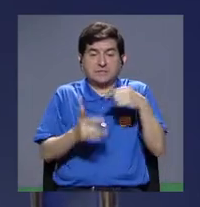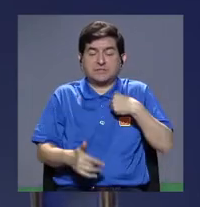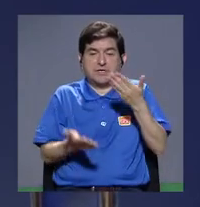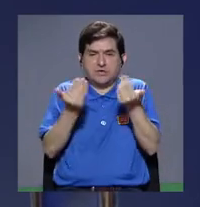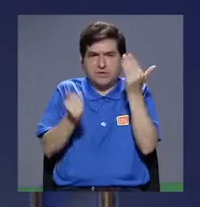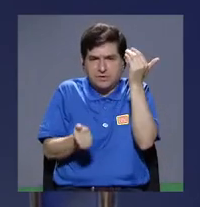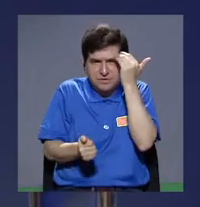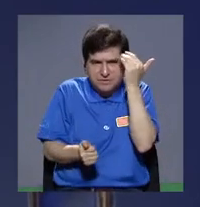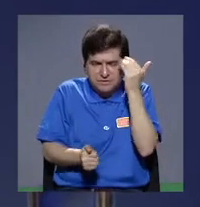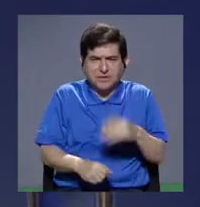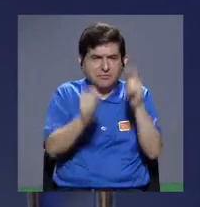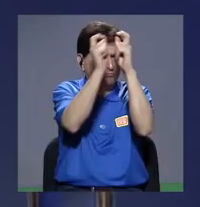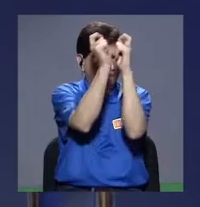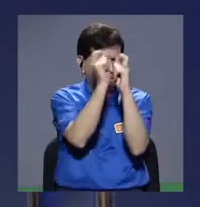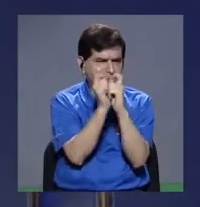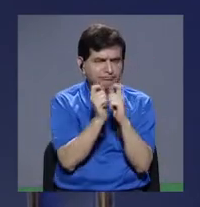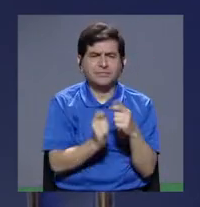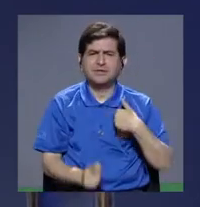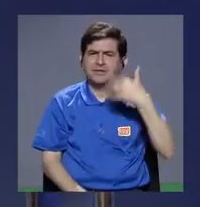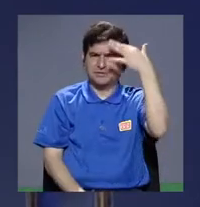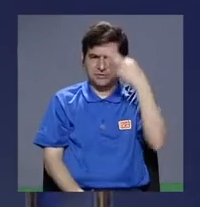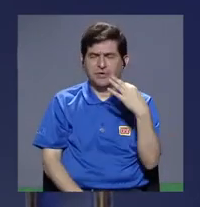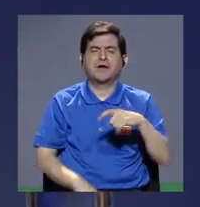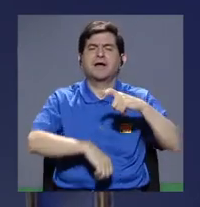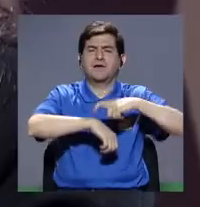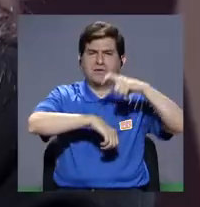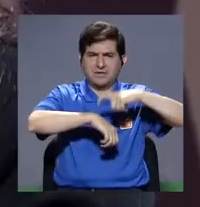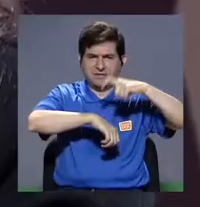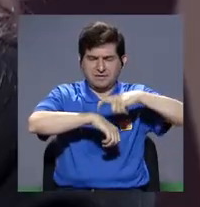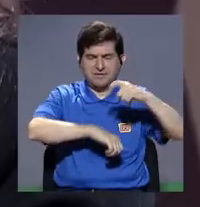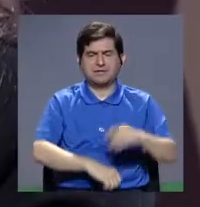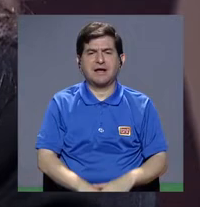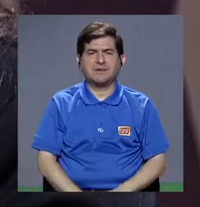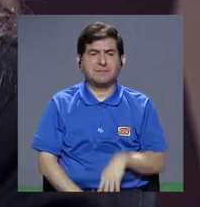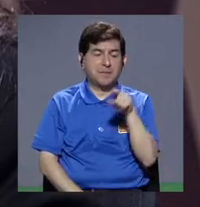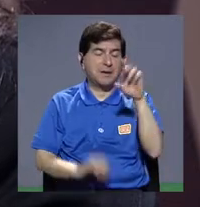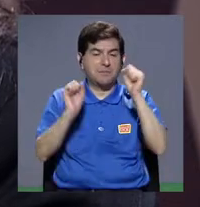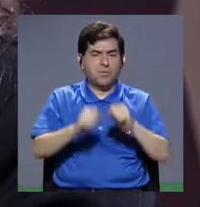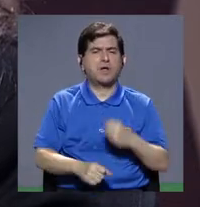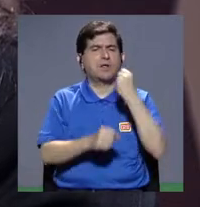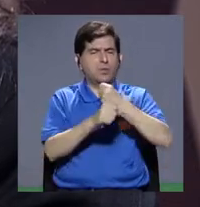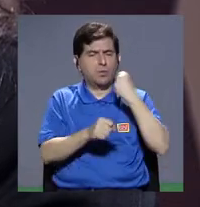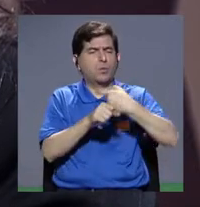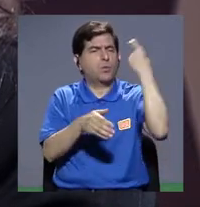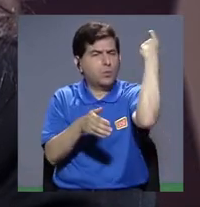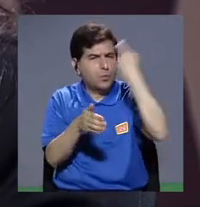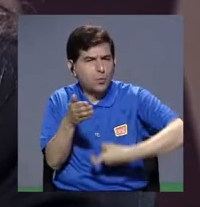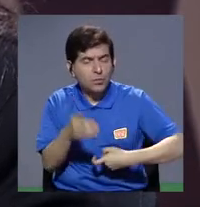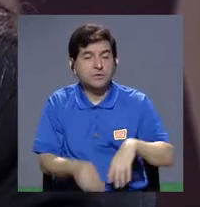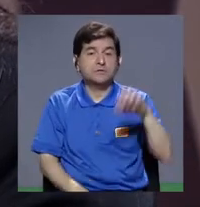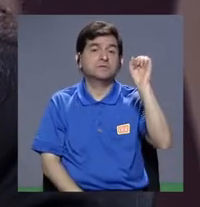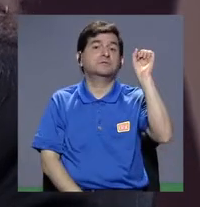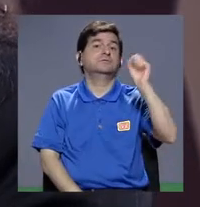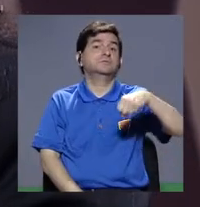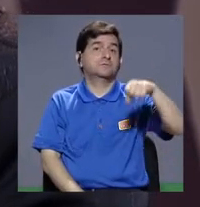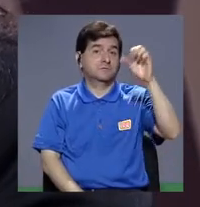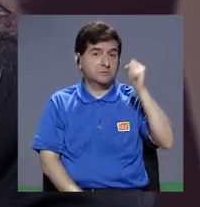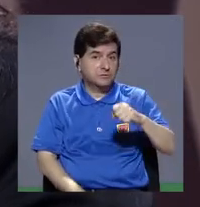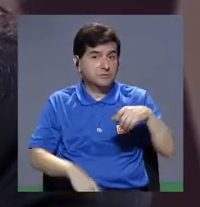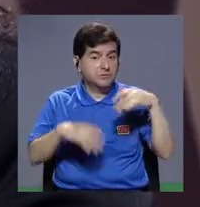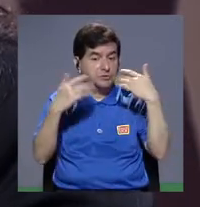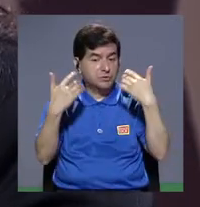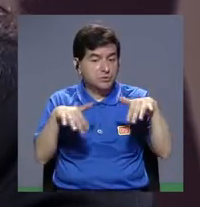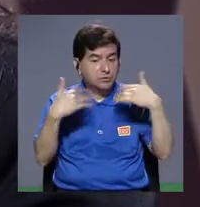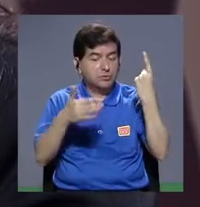me interesa conocer detalles porque me parece que fue una etapa que pudo haber sido muy ardua y